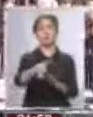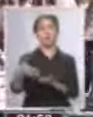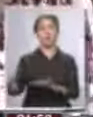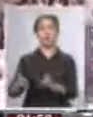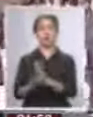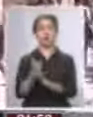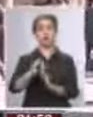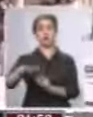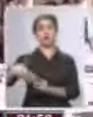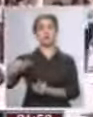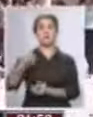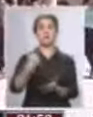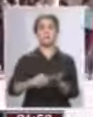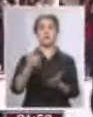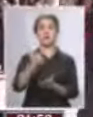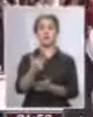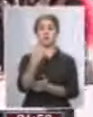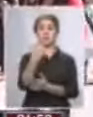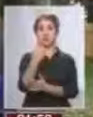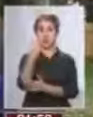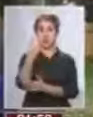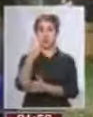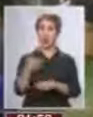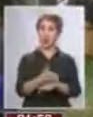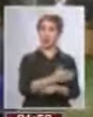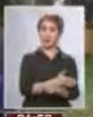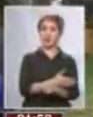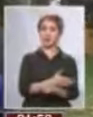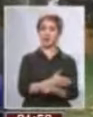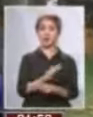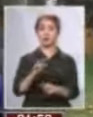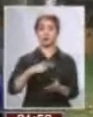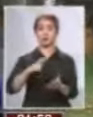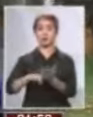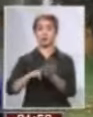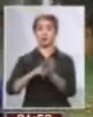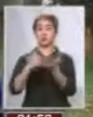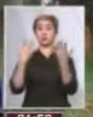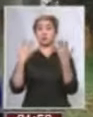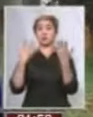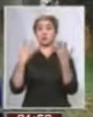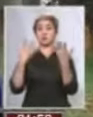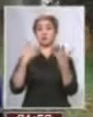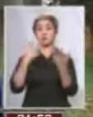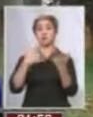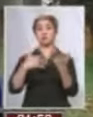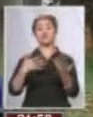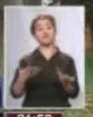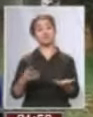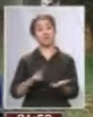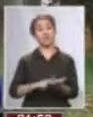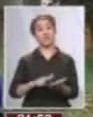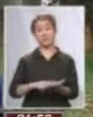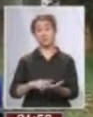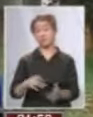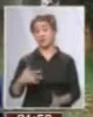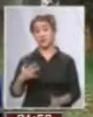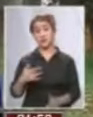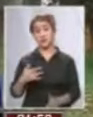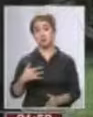creadas después de 1981. Me deja perplejo. Y lo que más lamento es que me hace